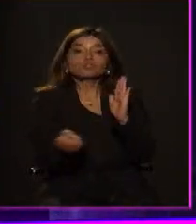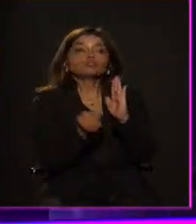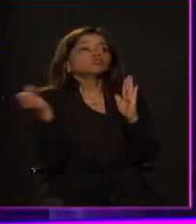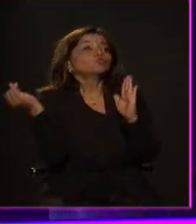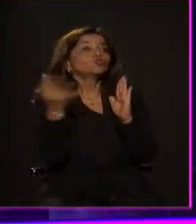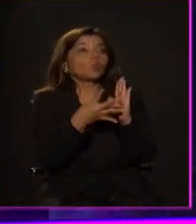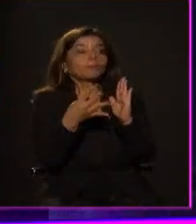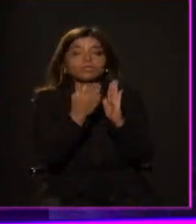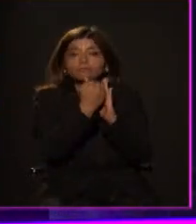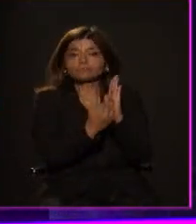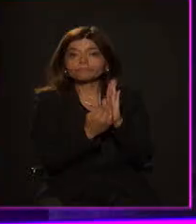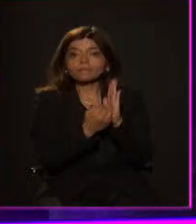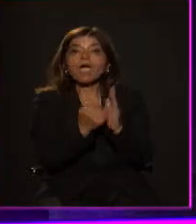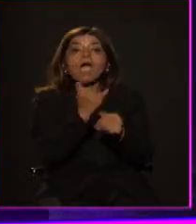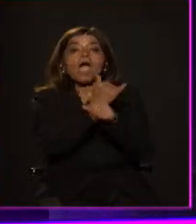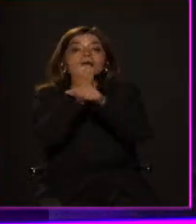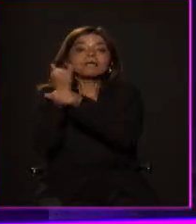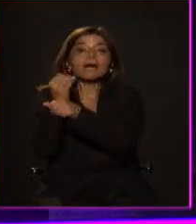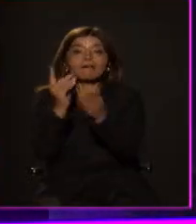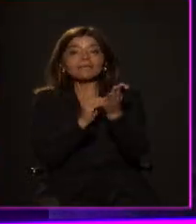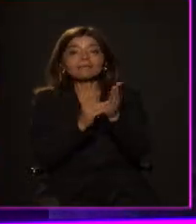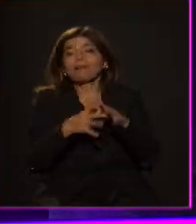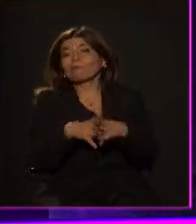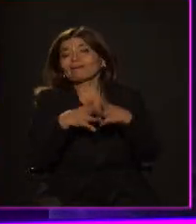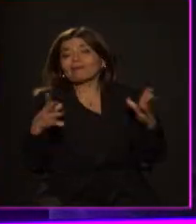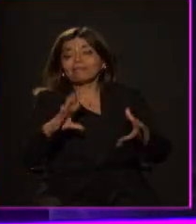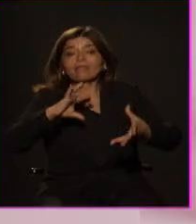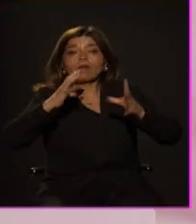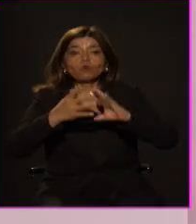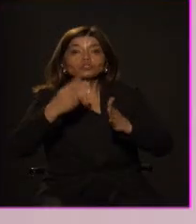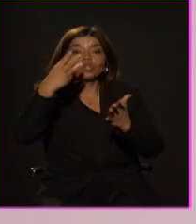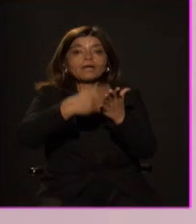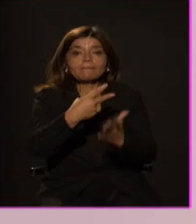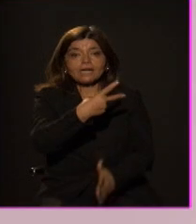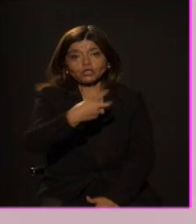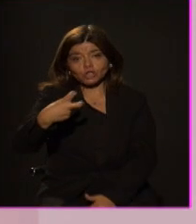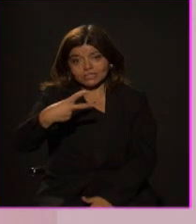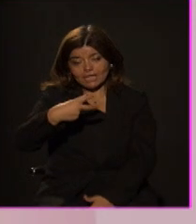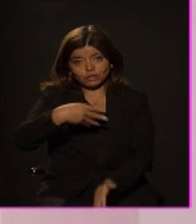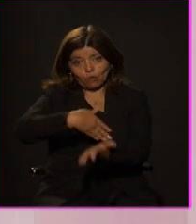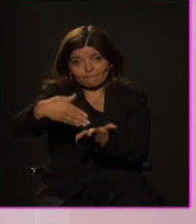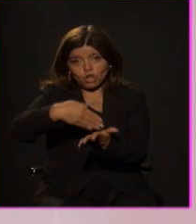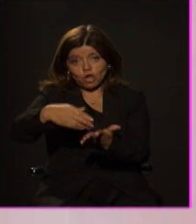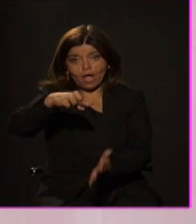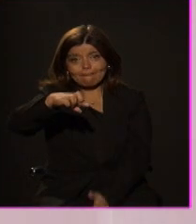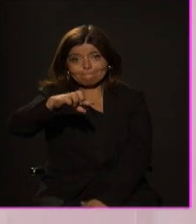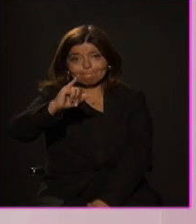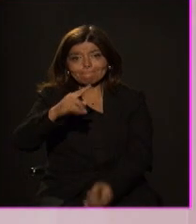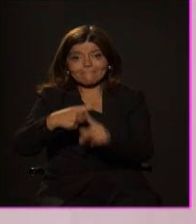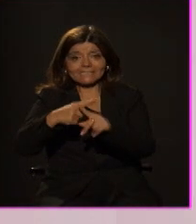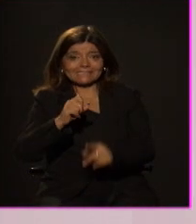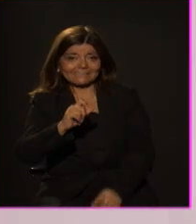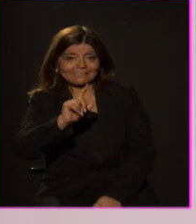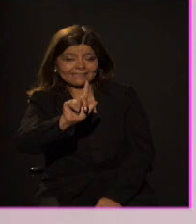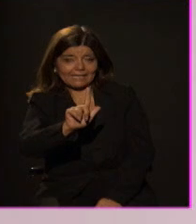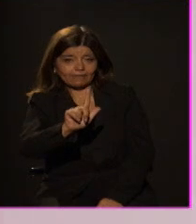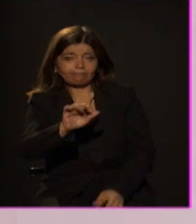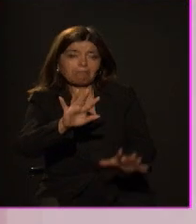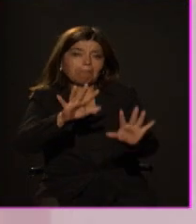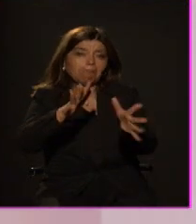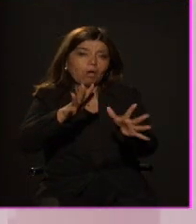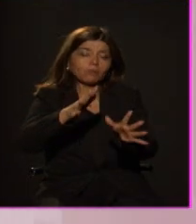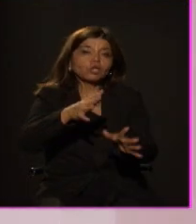Va a tener la cámara digital más grande del mundo, con 3.200 millones de píxeles. Hice el cálculo y eso corresponde como a